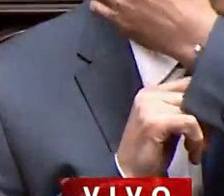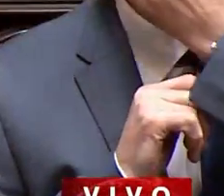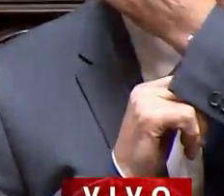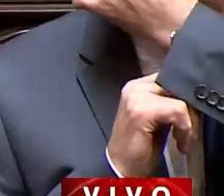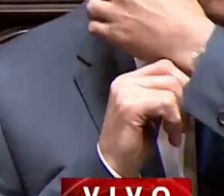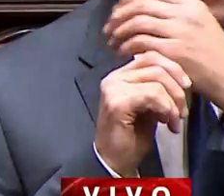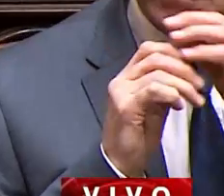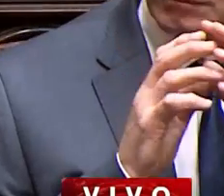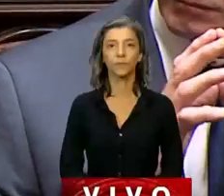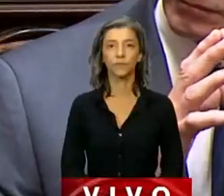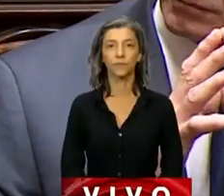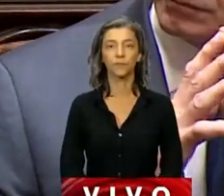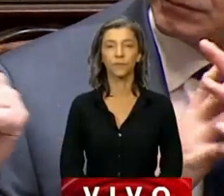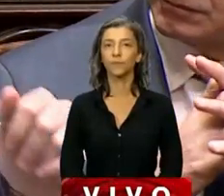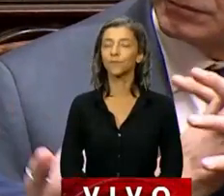para decir es que,